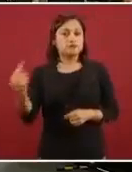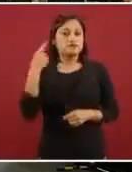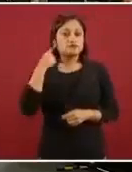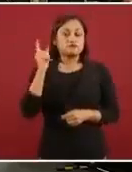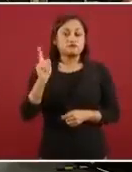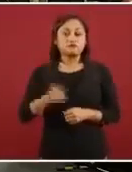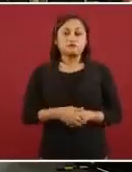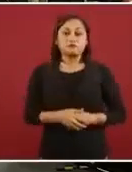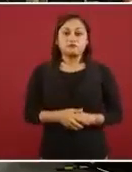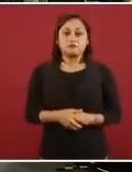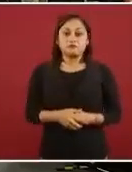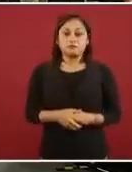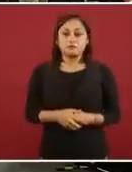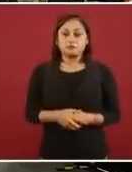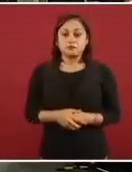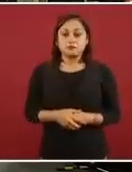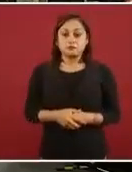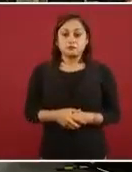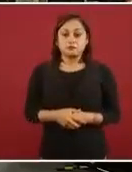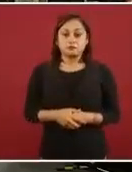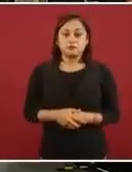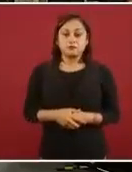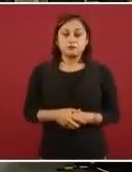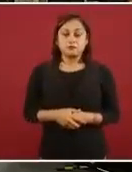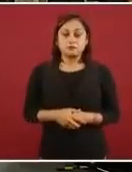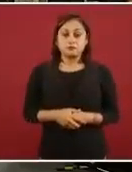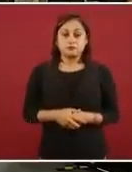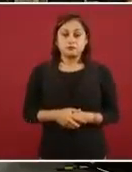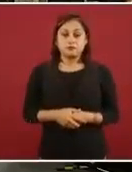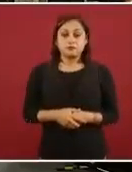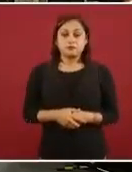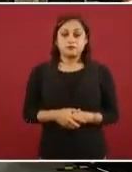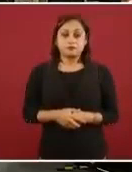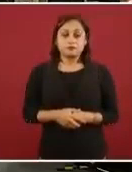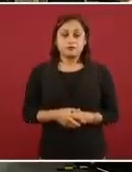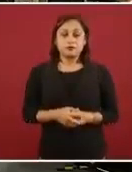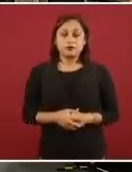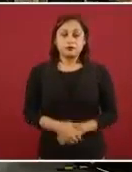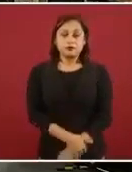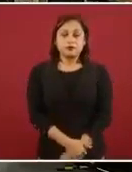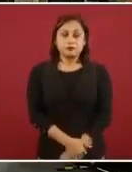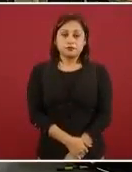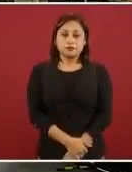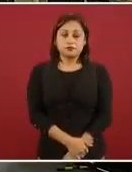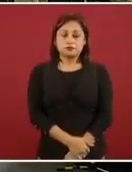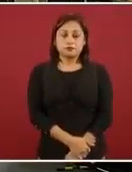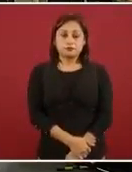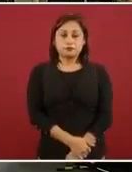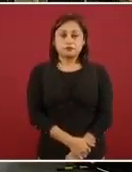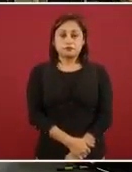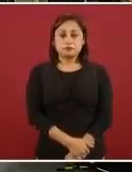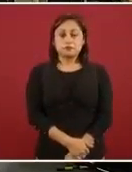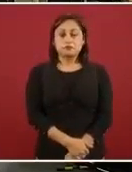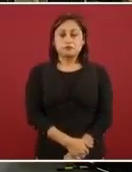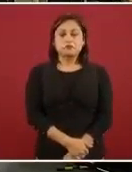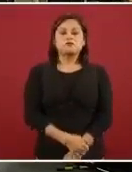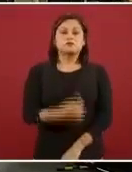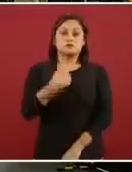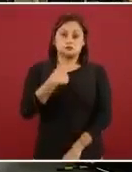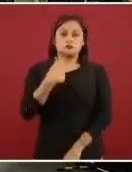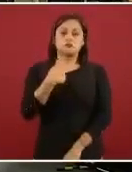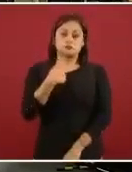algún momento estaría pensando en encabezar la reunión de seguridad en esta entidad o no lo ve necesario? Lo he estado haciendo.